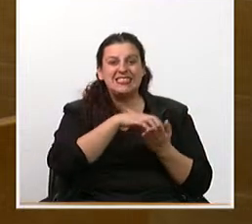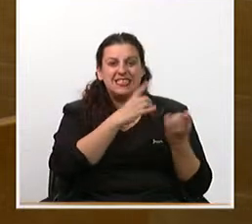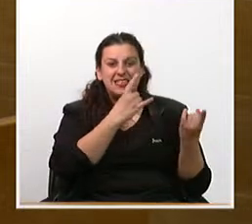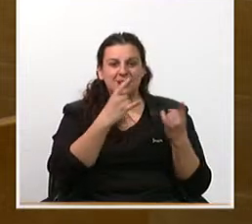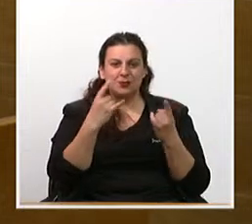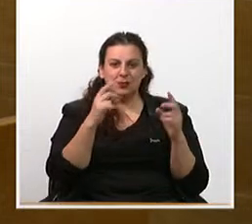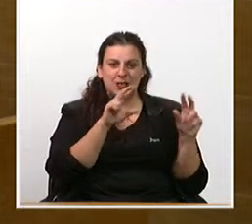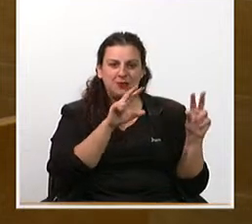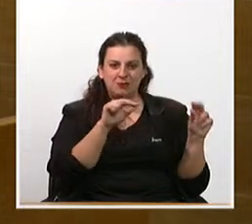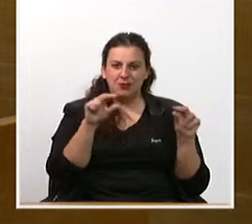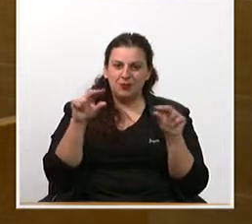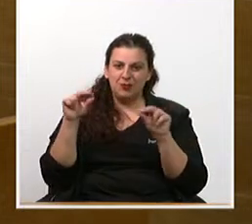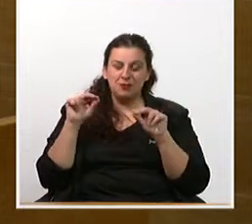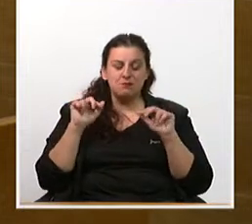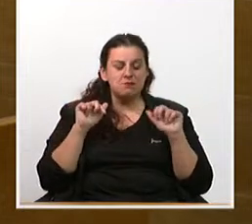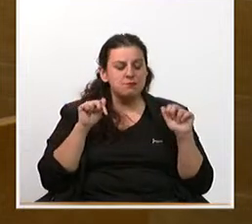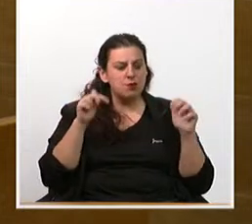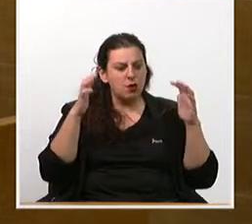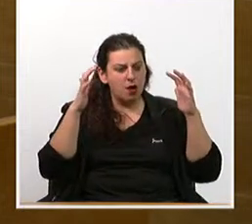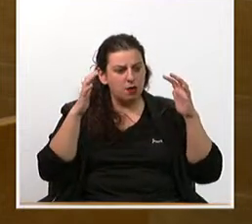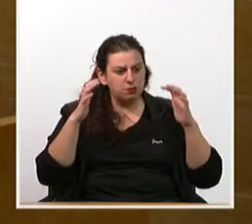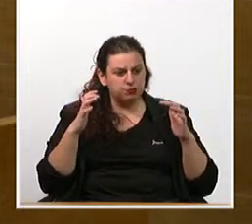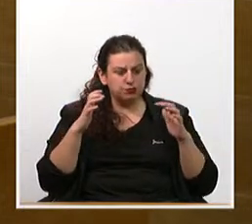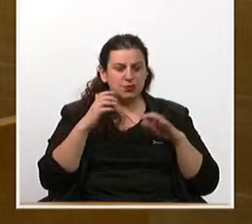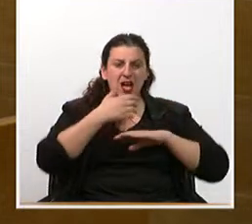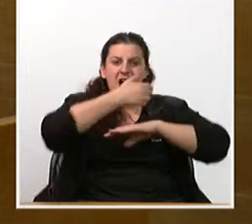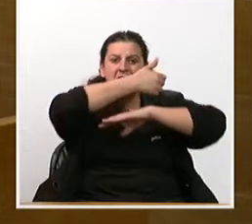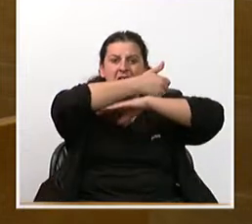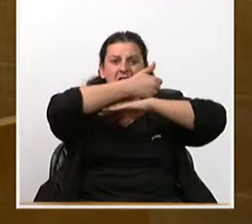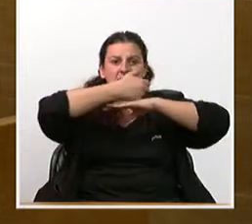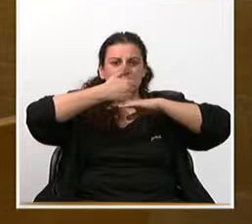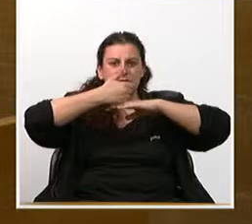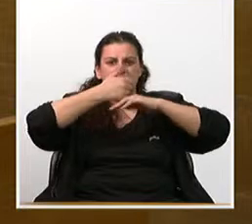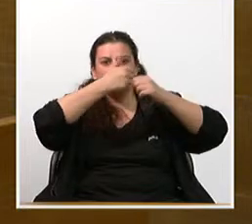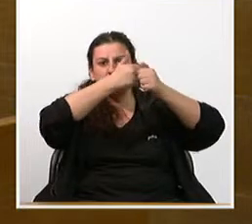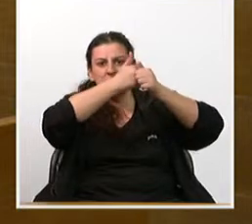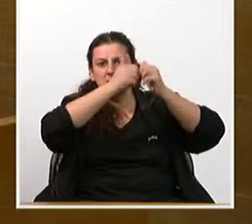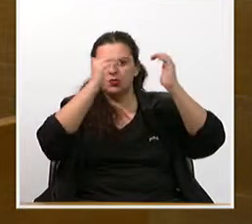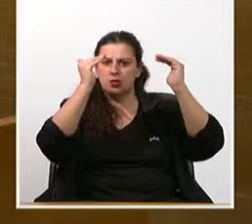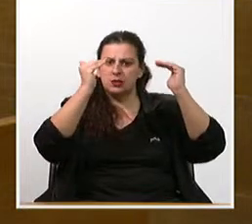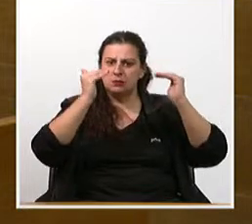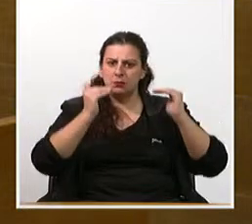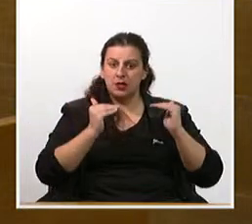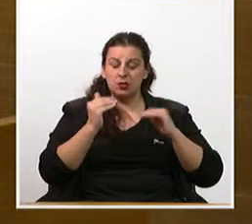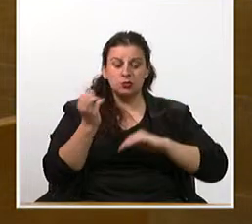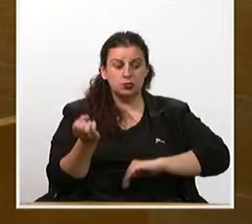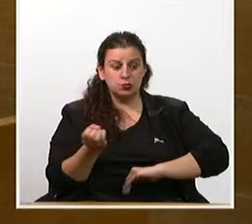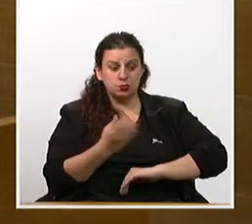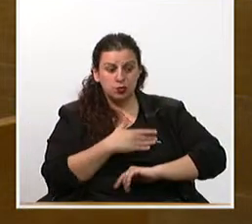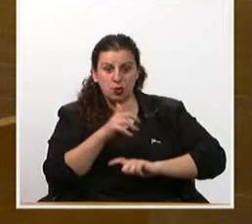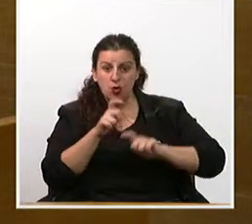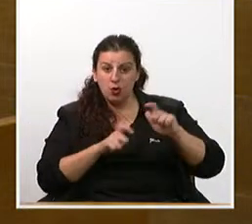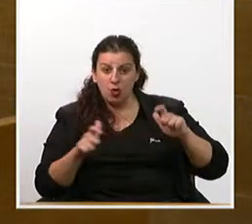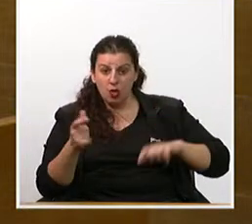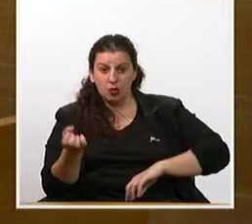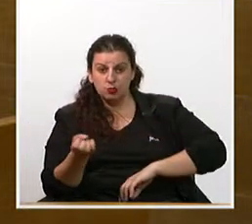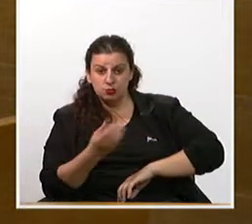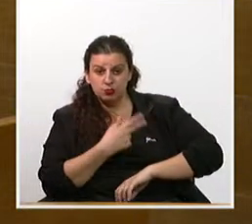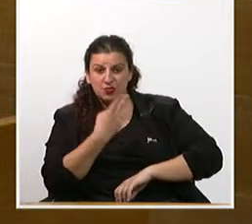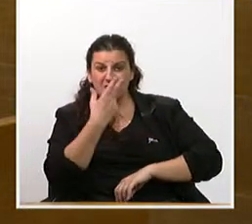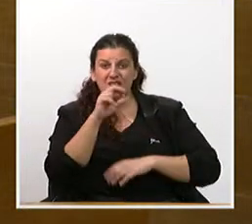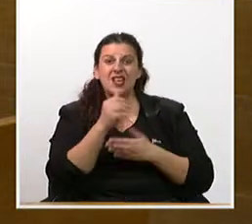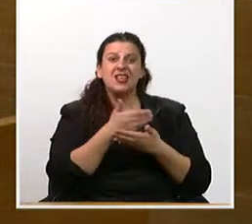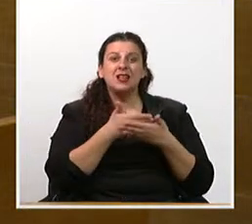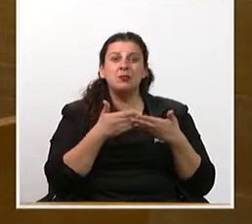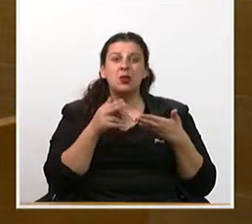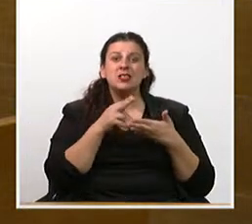puesto en marcha una gran reducción de Los Altos cargos y asesores ahorrando a todos los valencianos más de 20 millones de euros